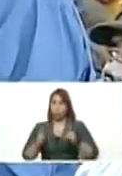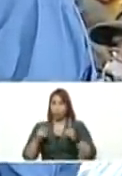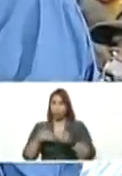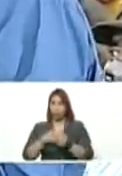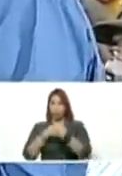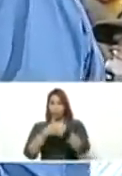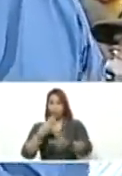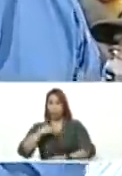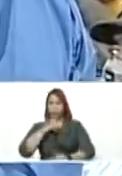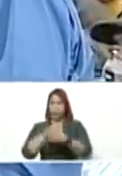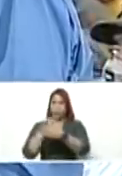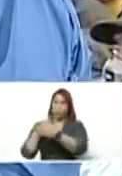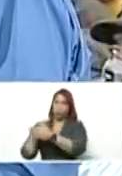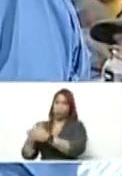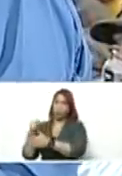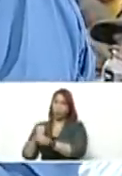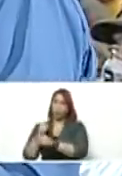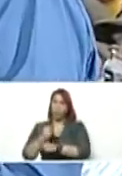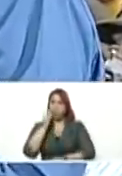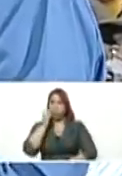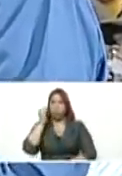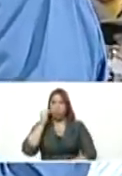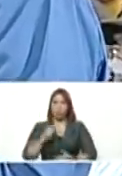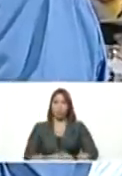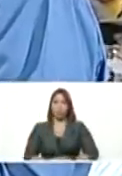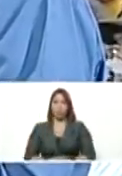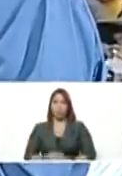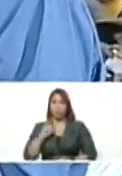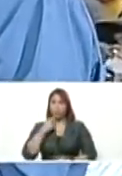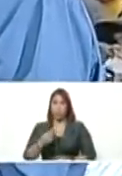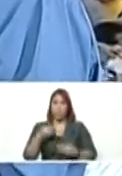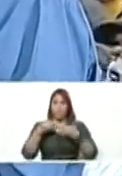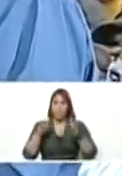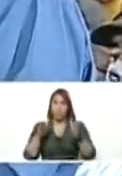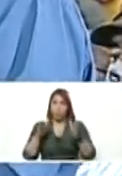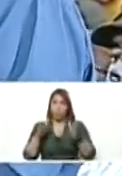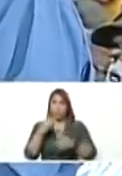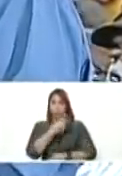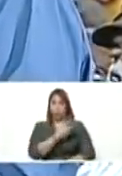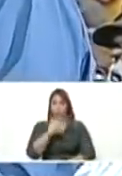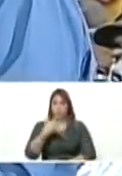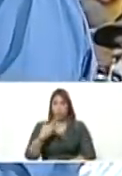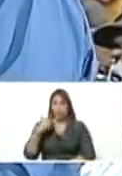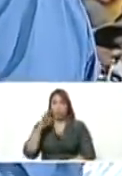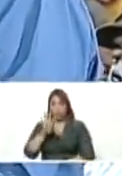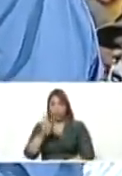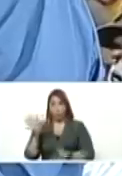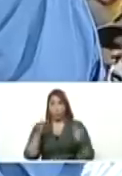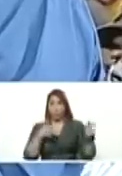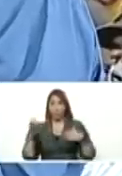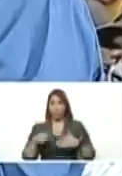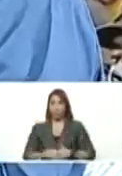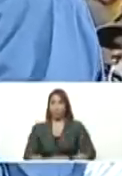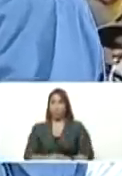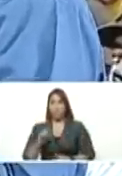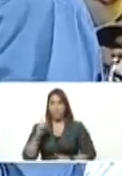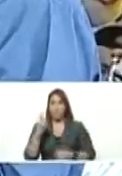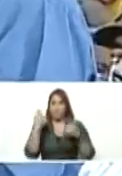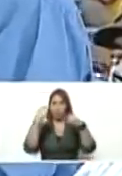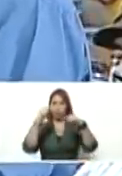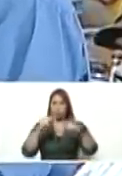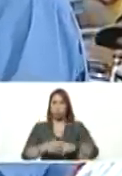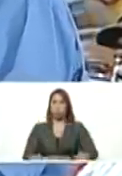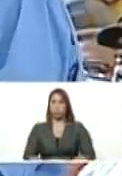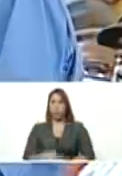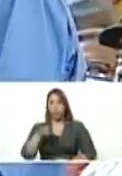para nuestras luchas. Y bueno, le decía que la instalación 2, 3 y 4 de marzo, con una primera etapa para